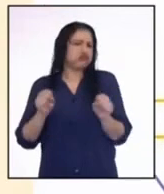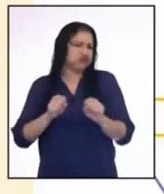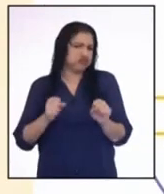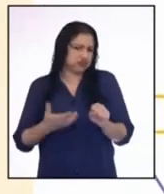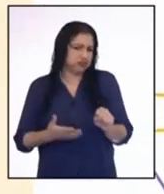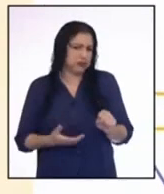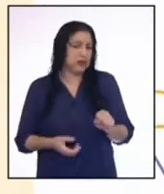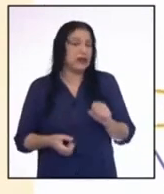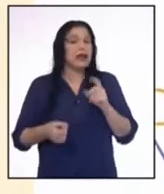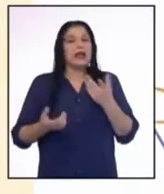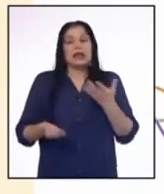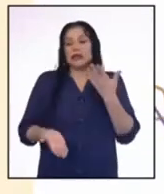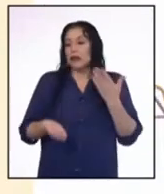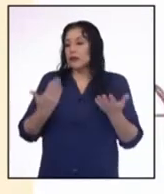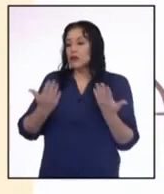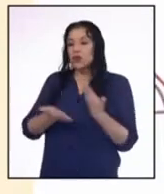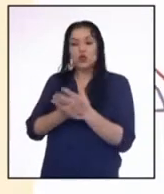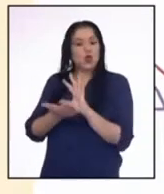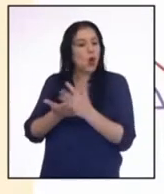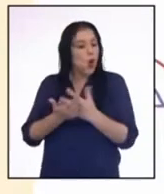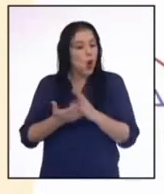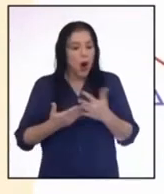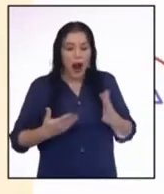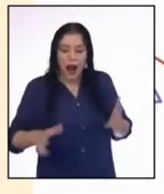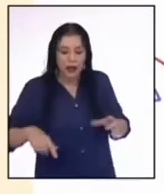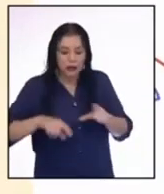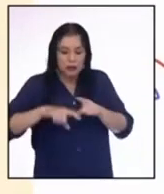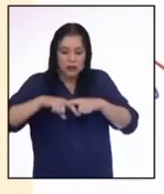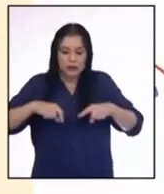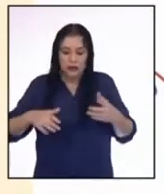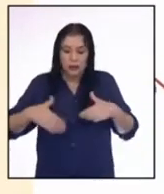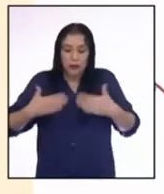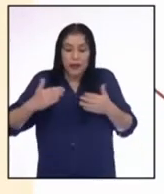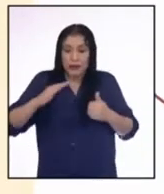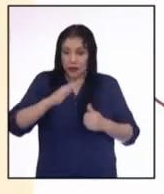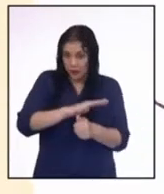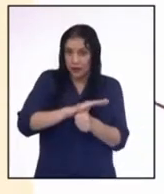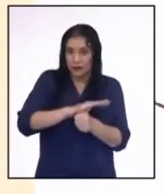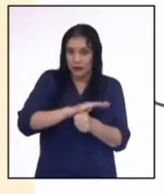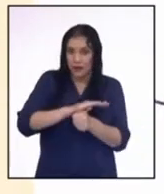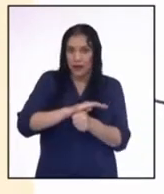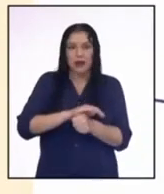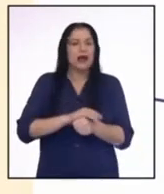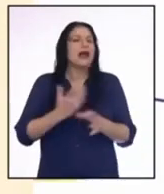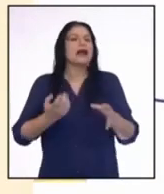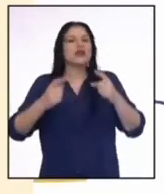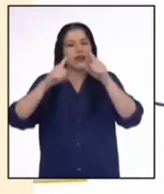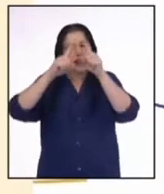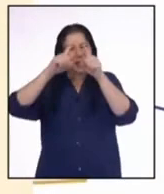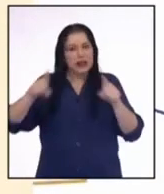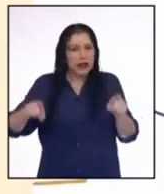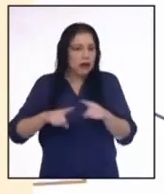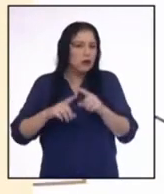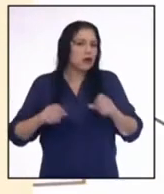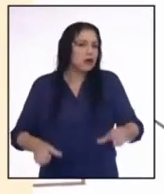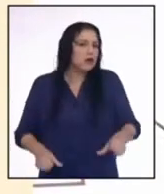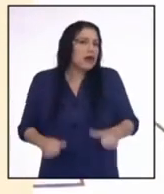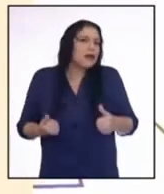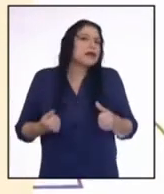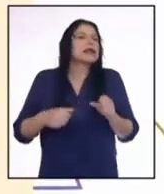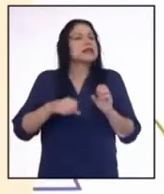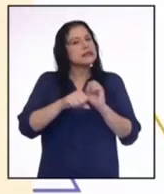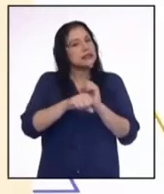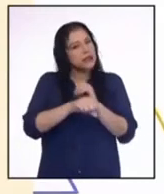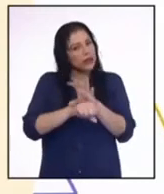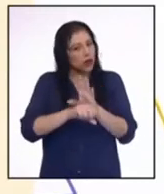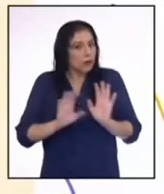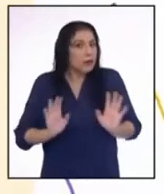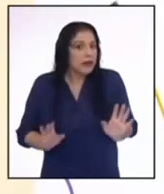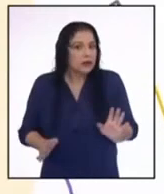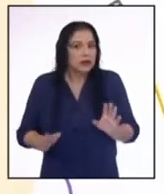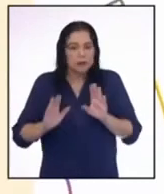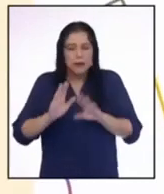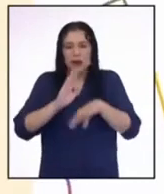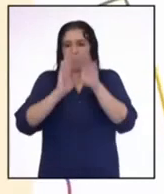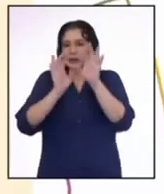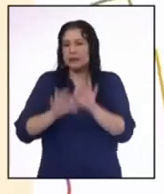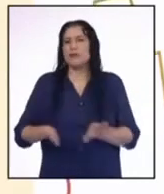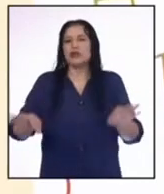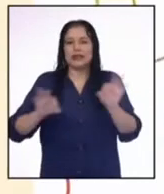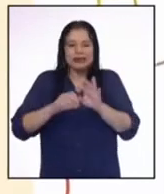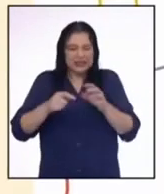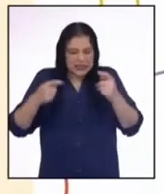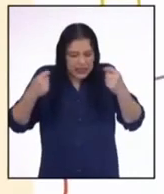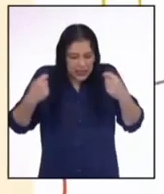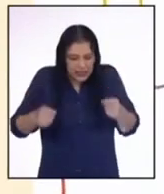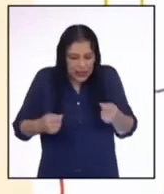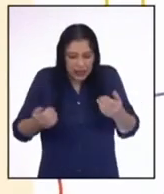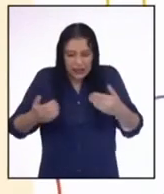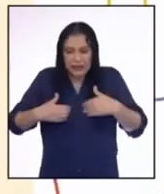En el caso de que no haya un mueble debajo del cual colocarse, el concepto del triángulo de la vida es recomendable. Lo importante es tratar